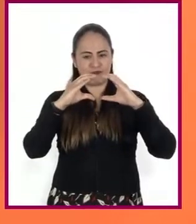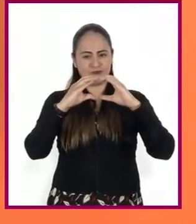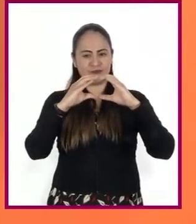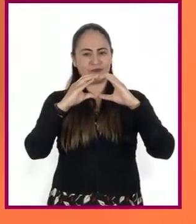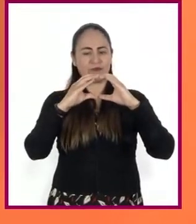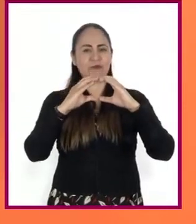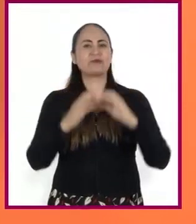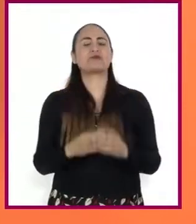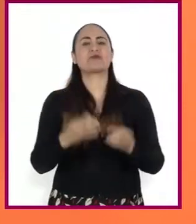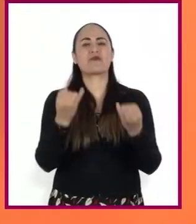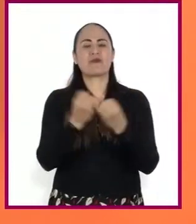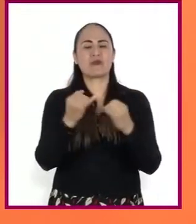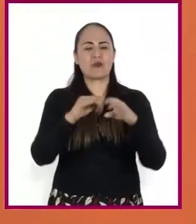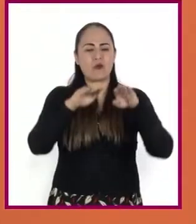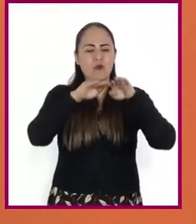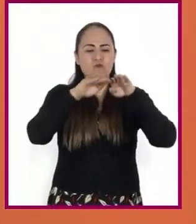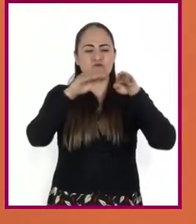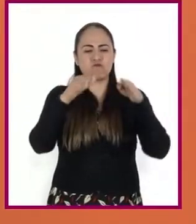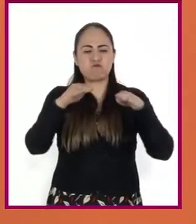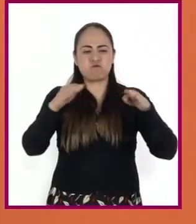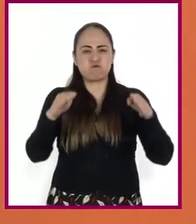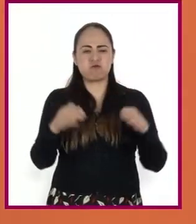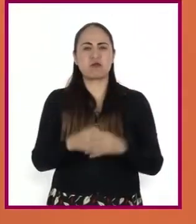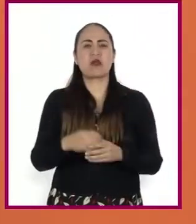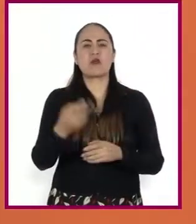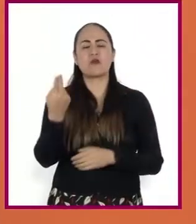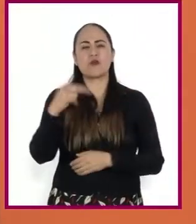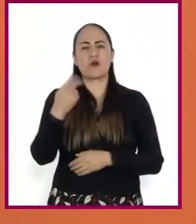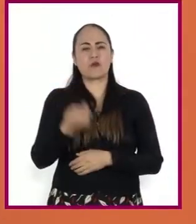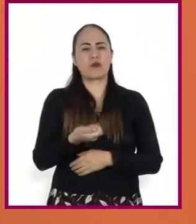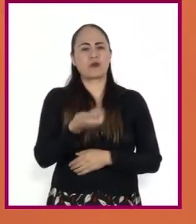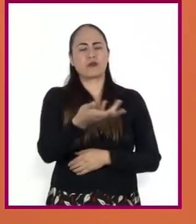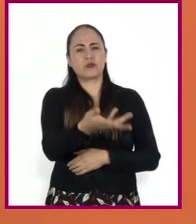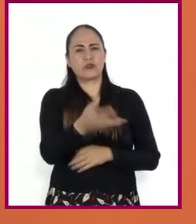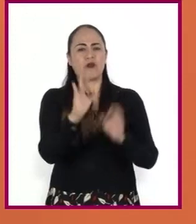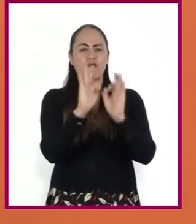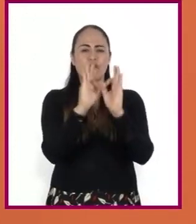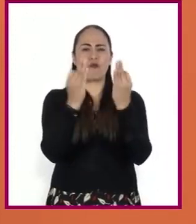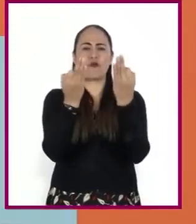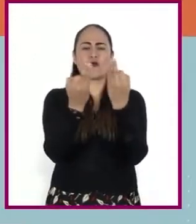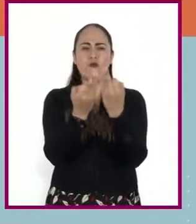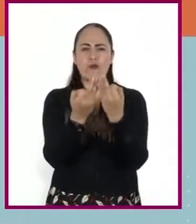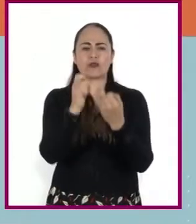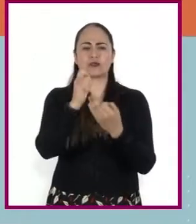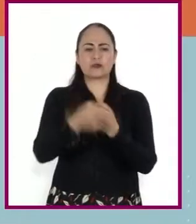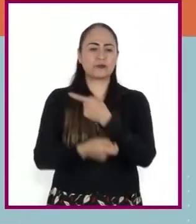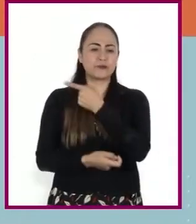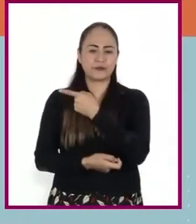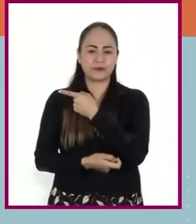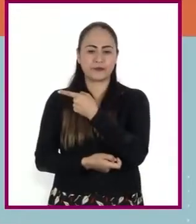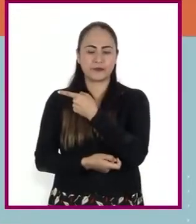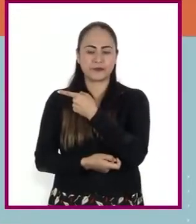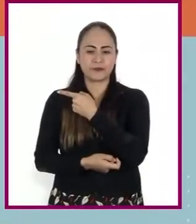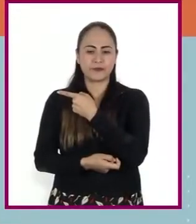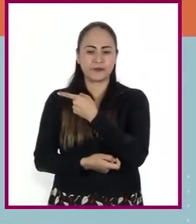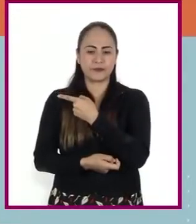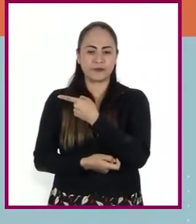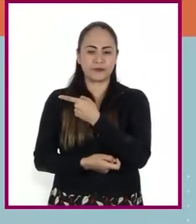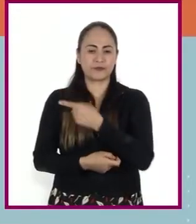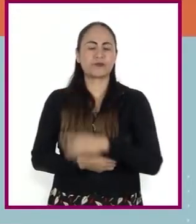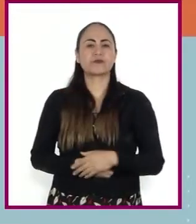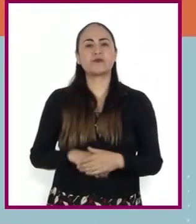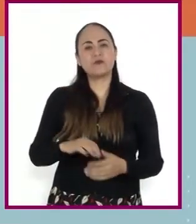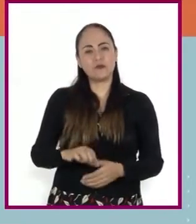tiene una superficie irregular. El nombre que recibe esta forma irregular es geoide. Ahora,